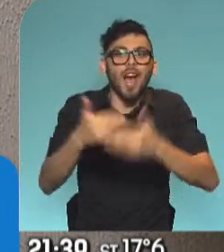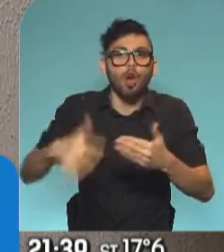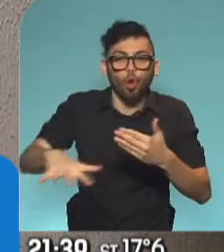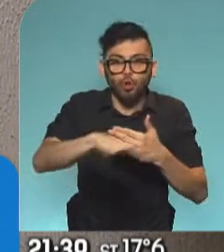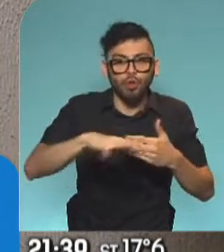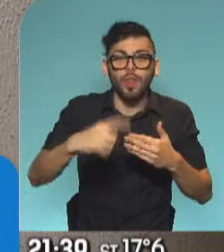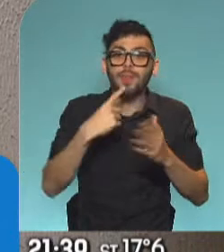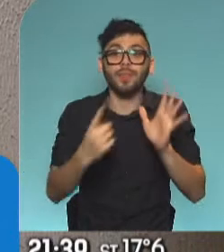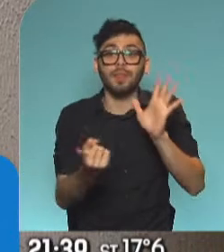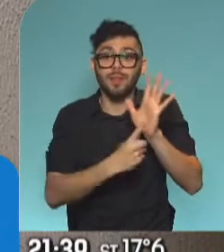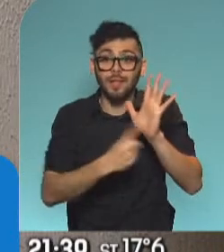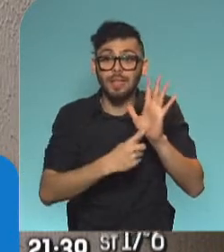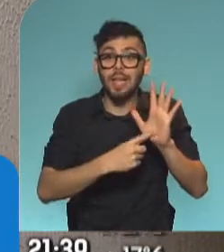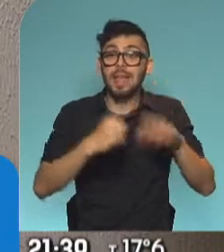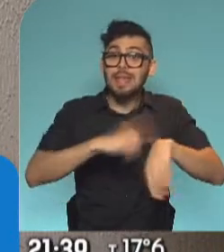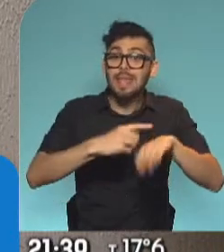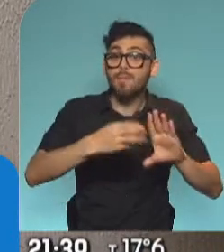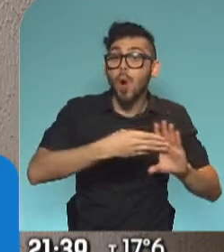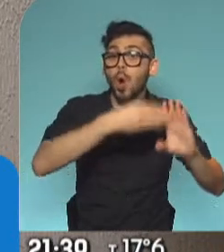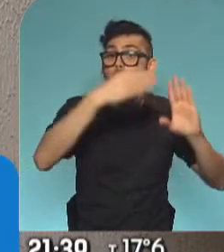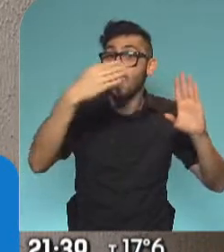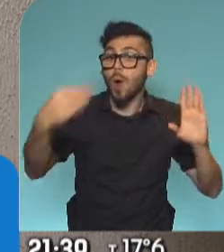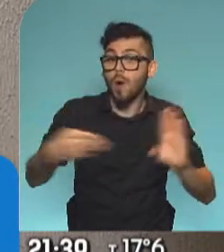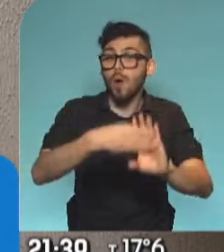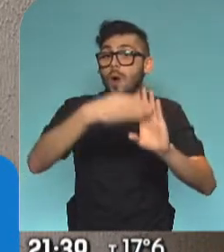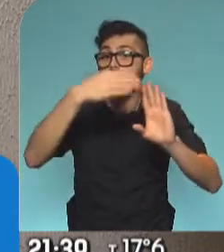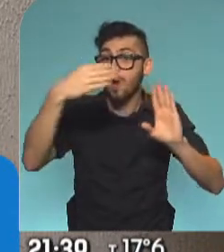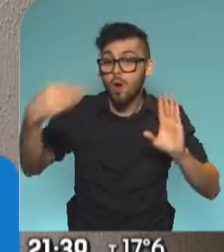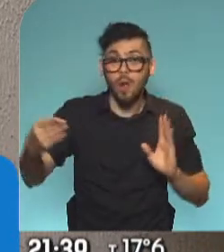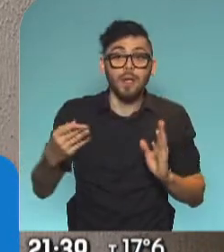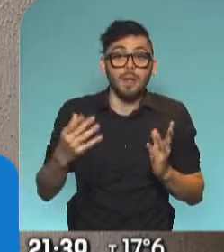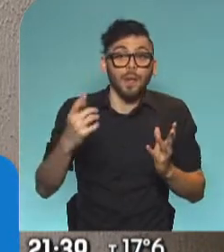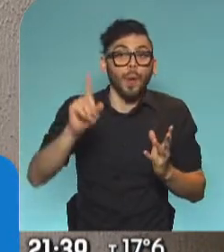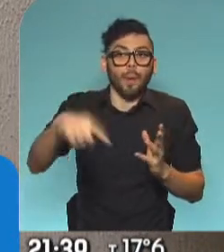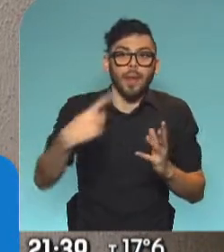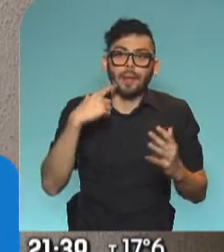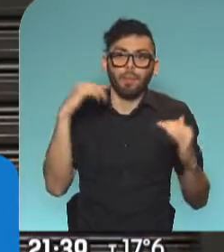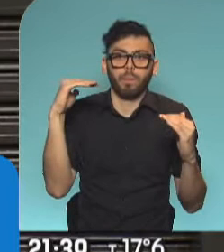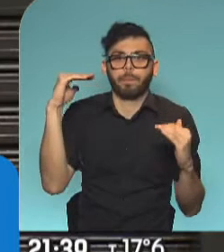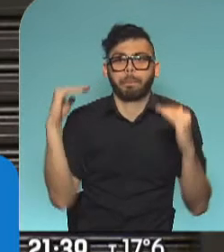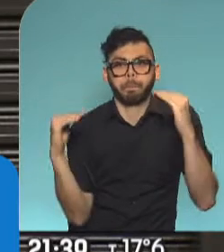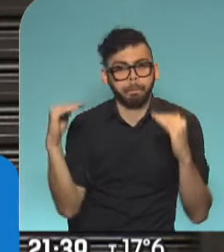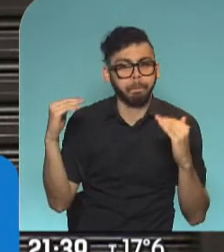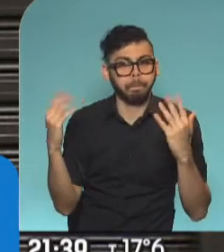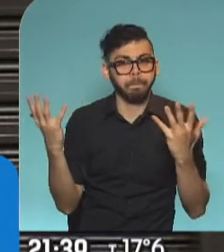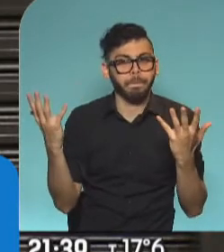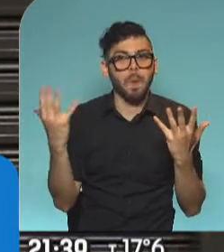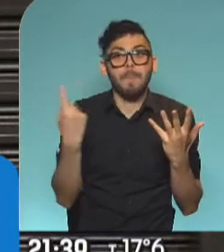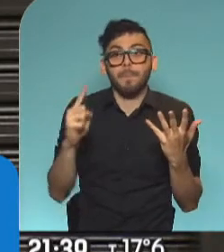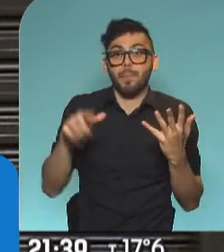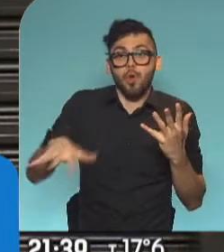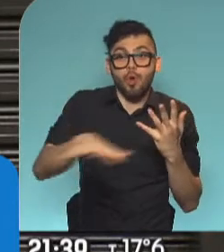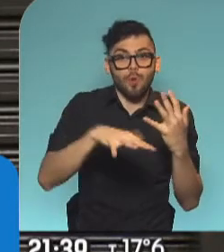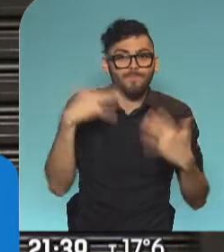urgencia extendidos por mucho tiempo generan esta inestabilidad pero lo cierto es que en este contexto de emergencia